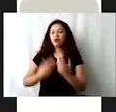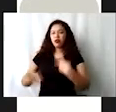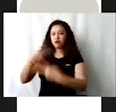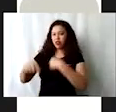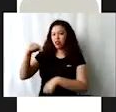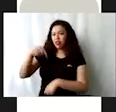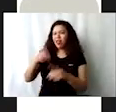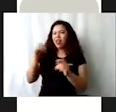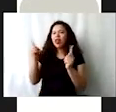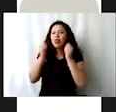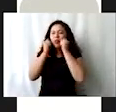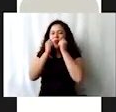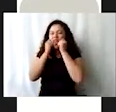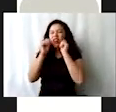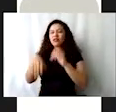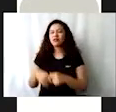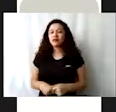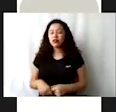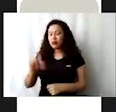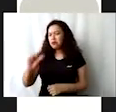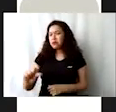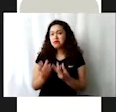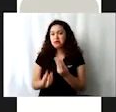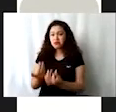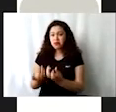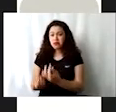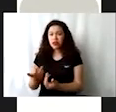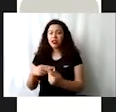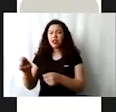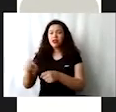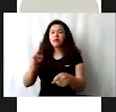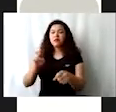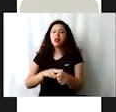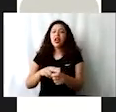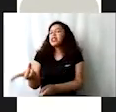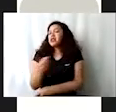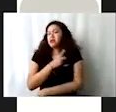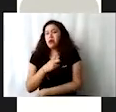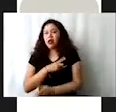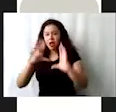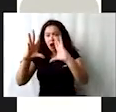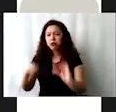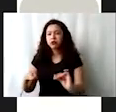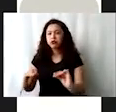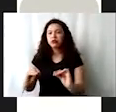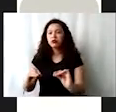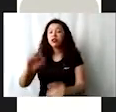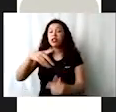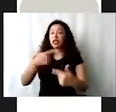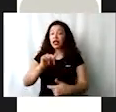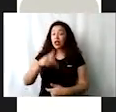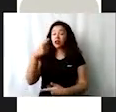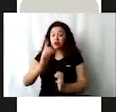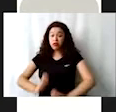es tan importante. Es pequeño. Además, estas cosas normalmente se apagan por sí mismas. Gerardo, el incendio está en tu lado